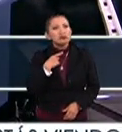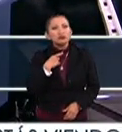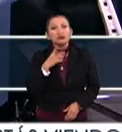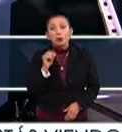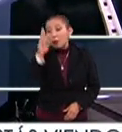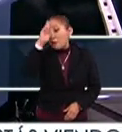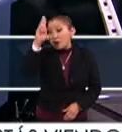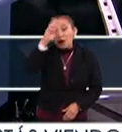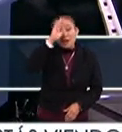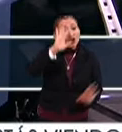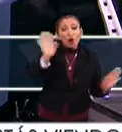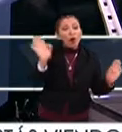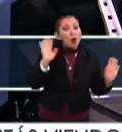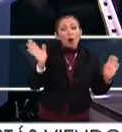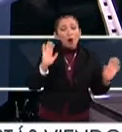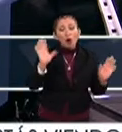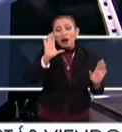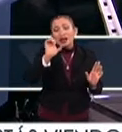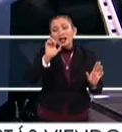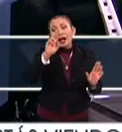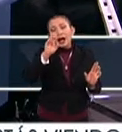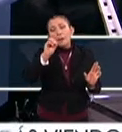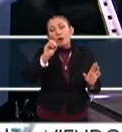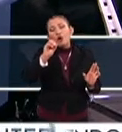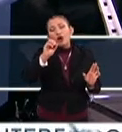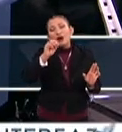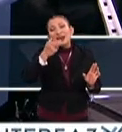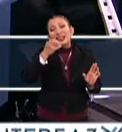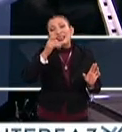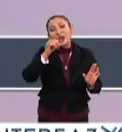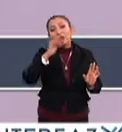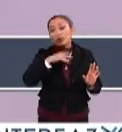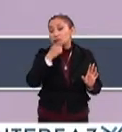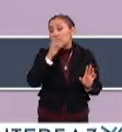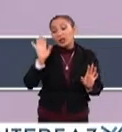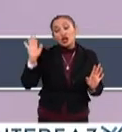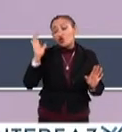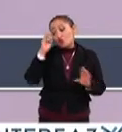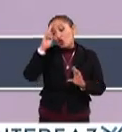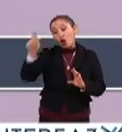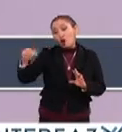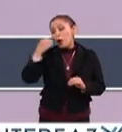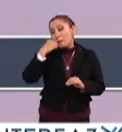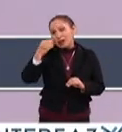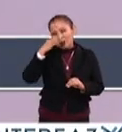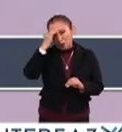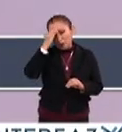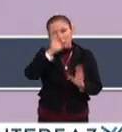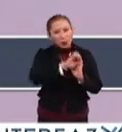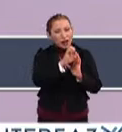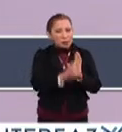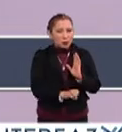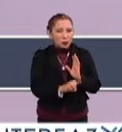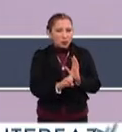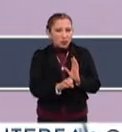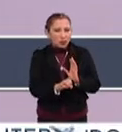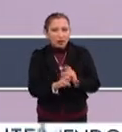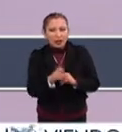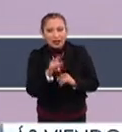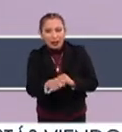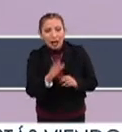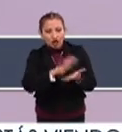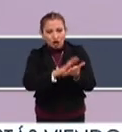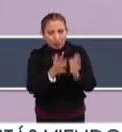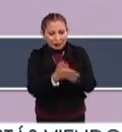qué prohibir carbohidratos, ¿no? Porque el paciente tiene que suspender de los alimentos que conocemos comúnmente,